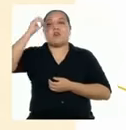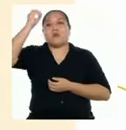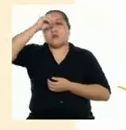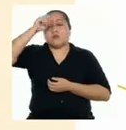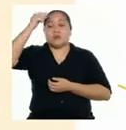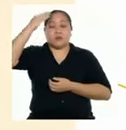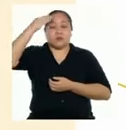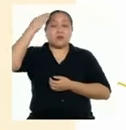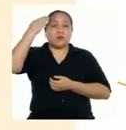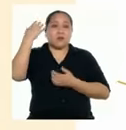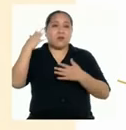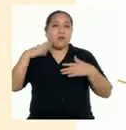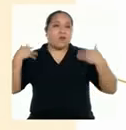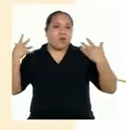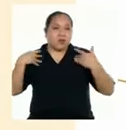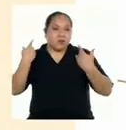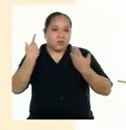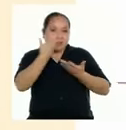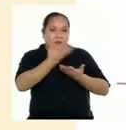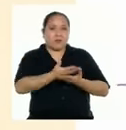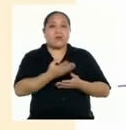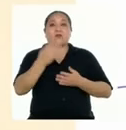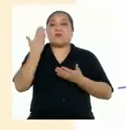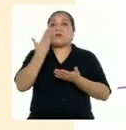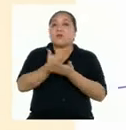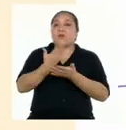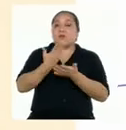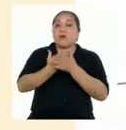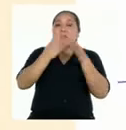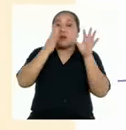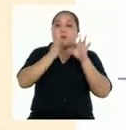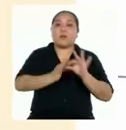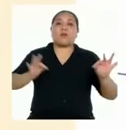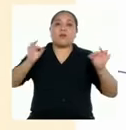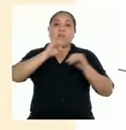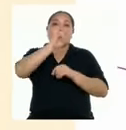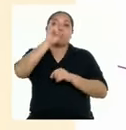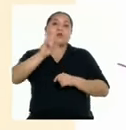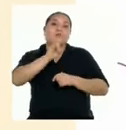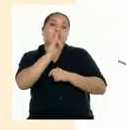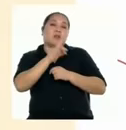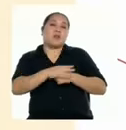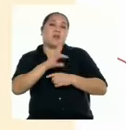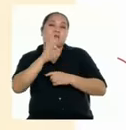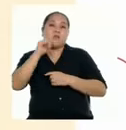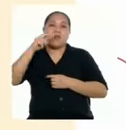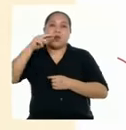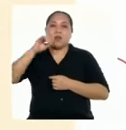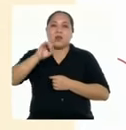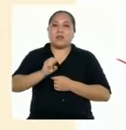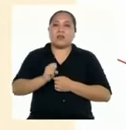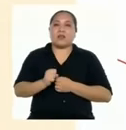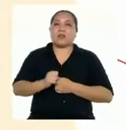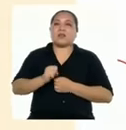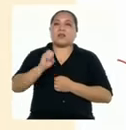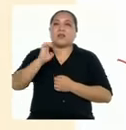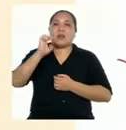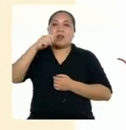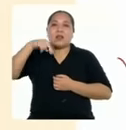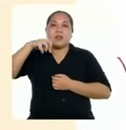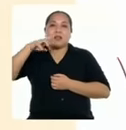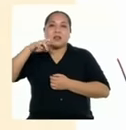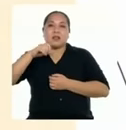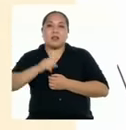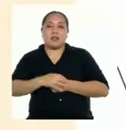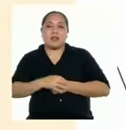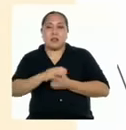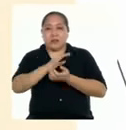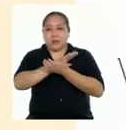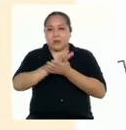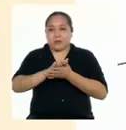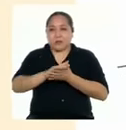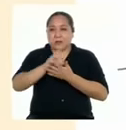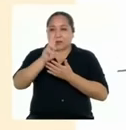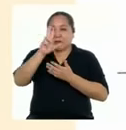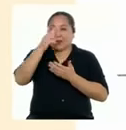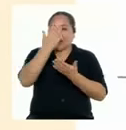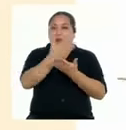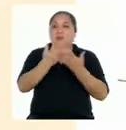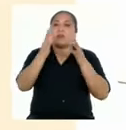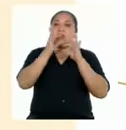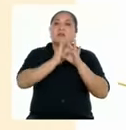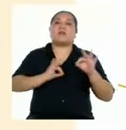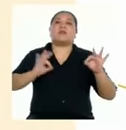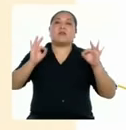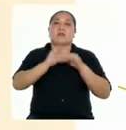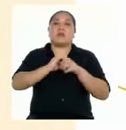realmente estoy sustentando la importancia de usar fuentes de energía limpia en nuestro país, a partir de tres aspectos que son